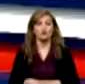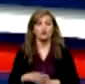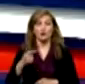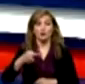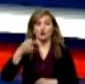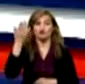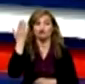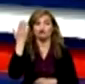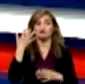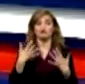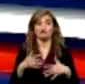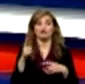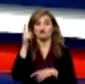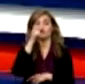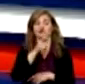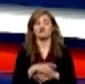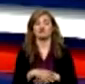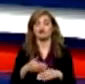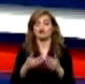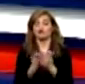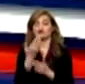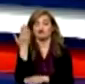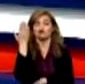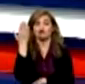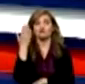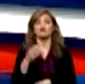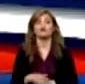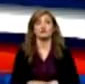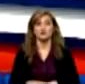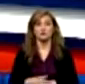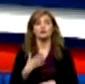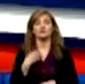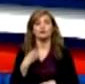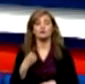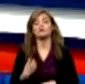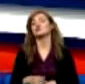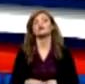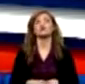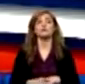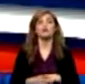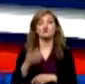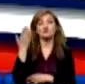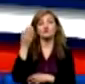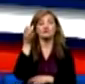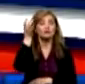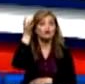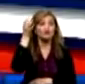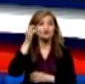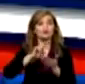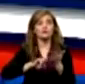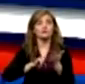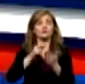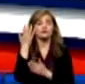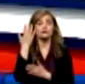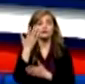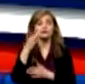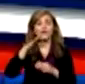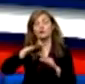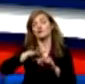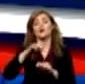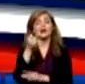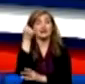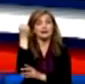próximo alcalde, al nuevo alcalde. Y justamente le contamos que Mauricio Roda se reunió con el alcalde electo de Quito, Jorge